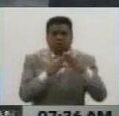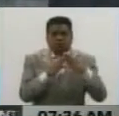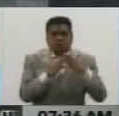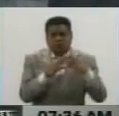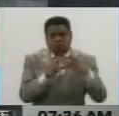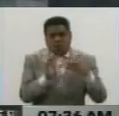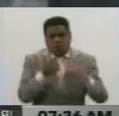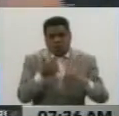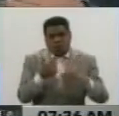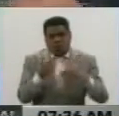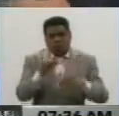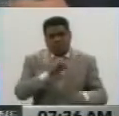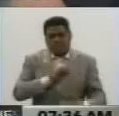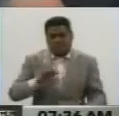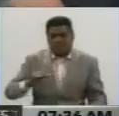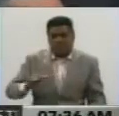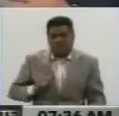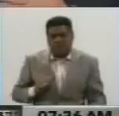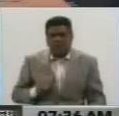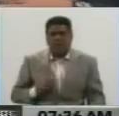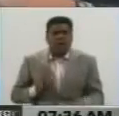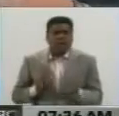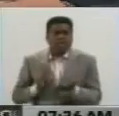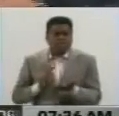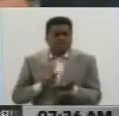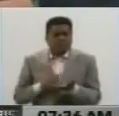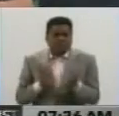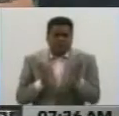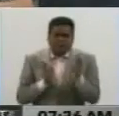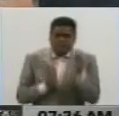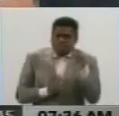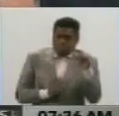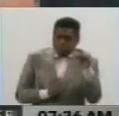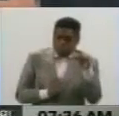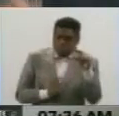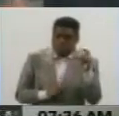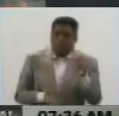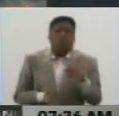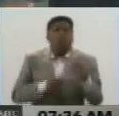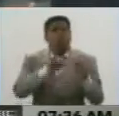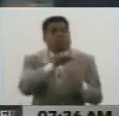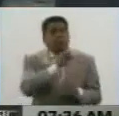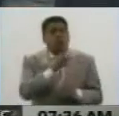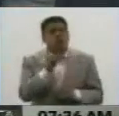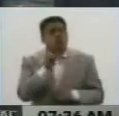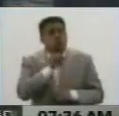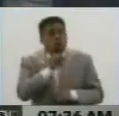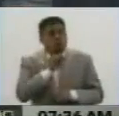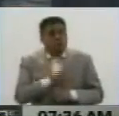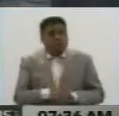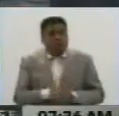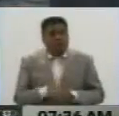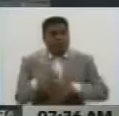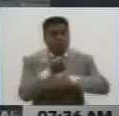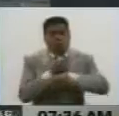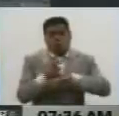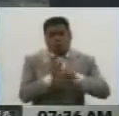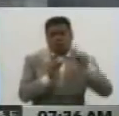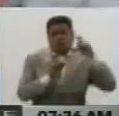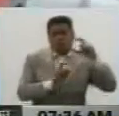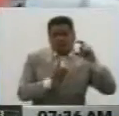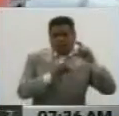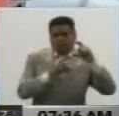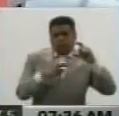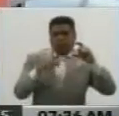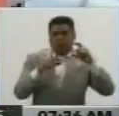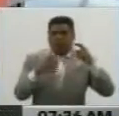una participación minoritaria. Pero por eso se llama empresa mixta. Ahora, estas empresas mixtas van a desarrollar esta actividad conforme